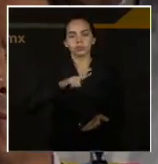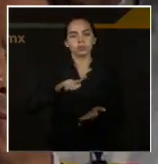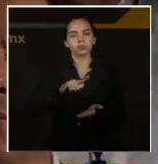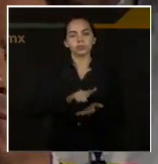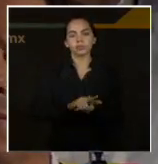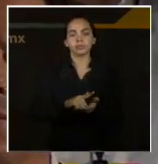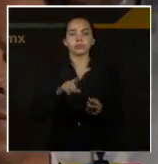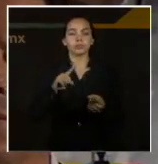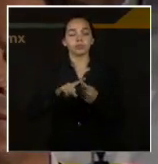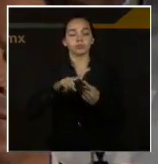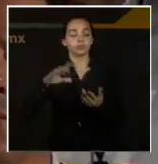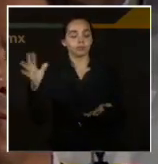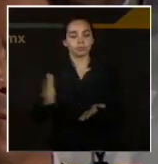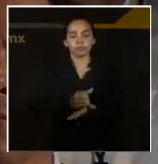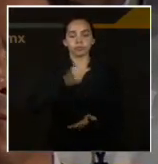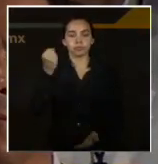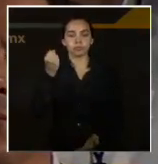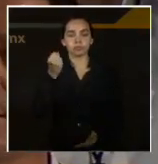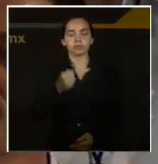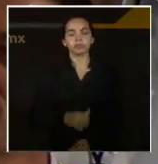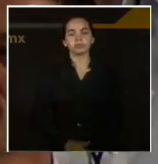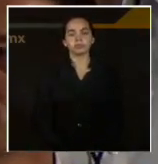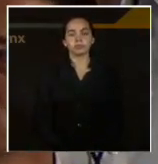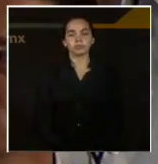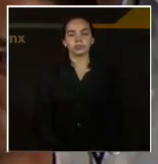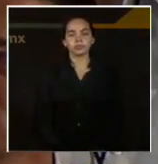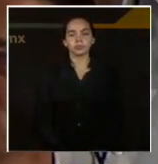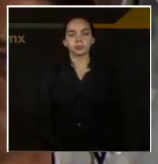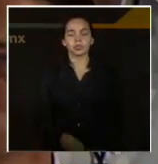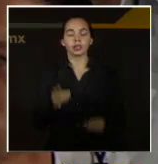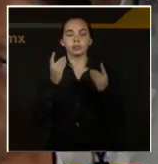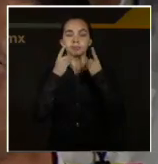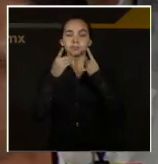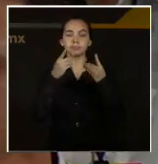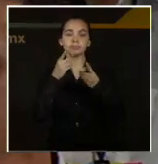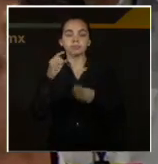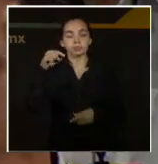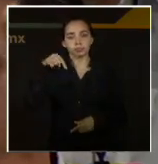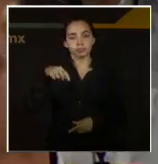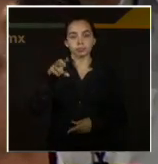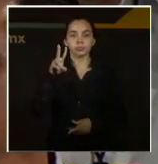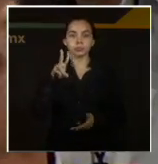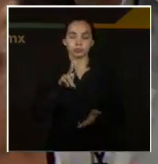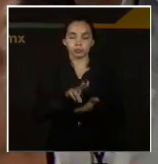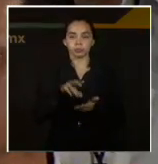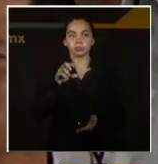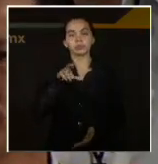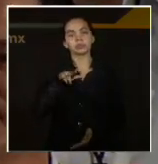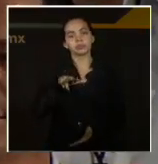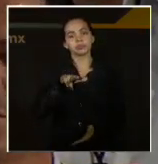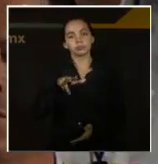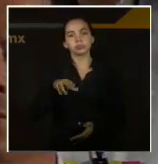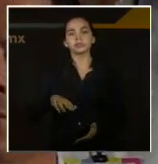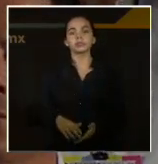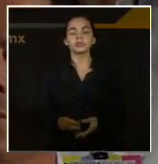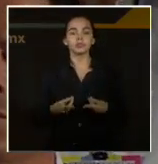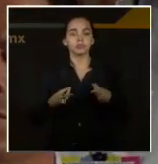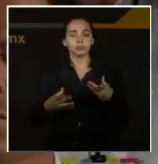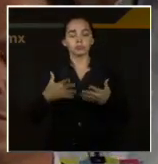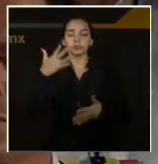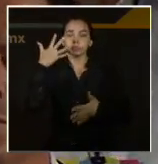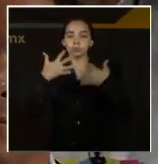quien resulte ganador. Con el Debate Ciudadano 2018 se pretende dar claridad